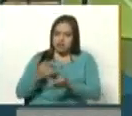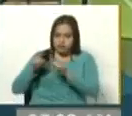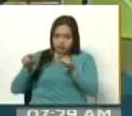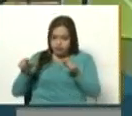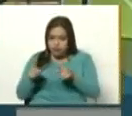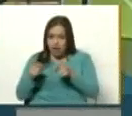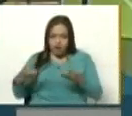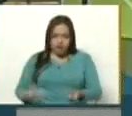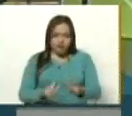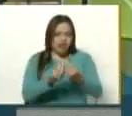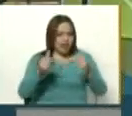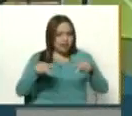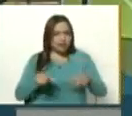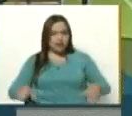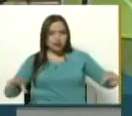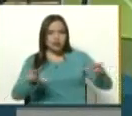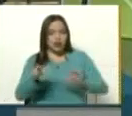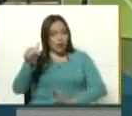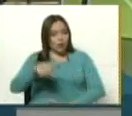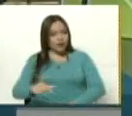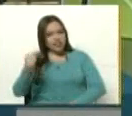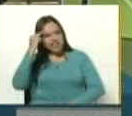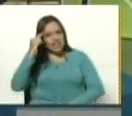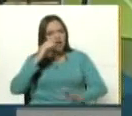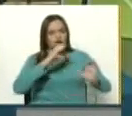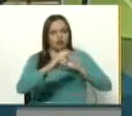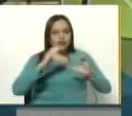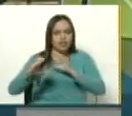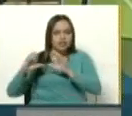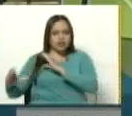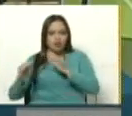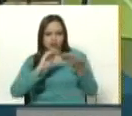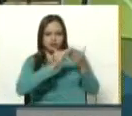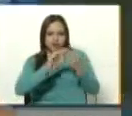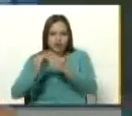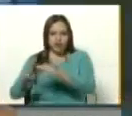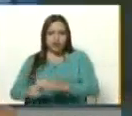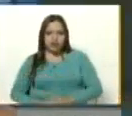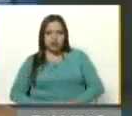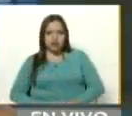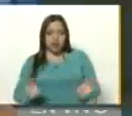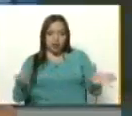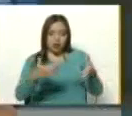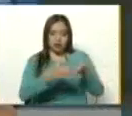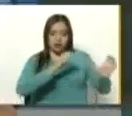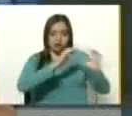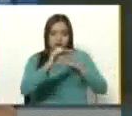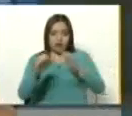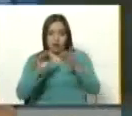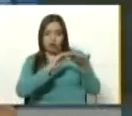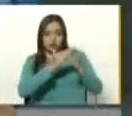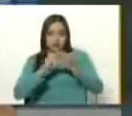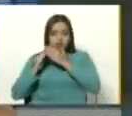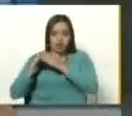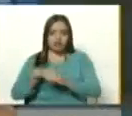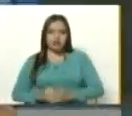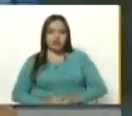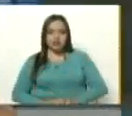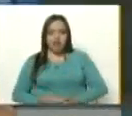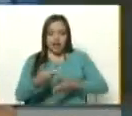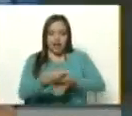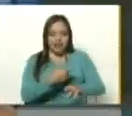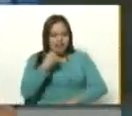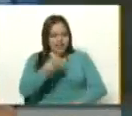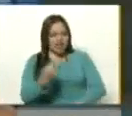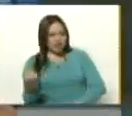este espacio hoy, un día de la comunicación popular, un día donde hablamos de los medios comunitarios y alternativos. Decía Pedro en la parte anterior, no debe